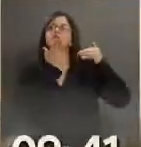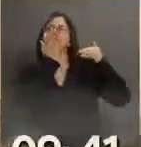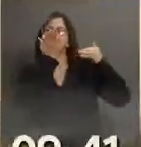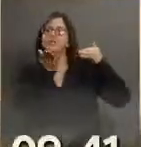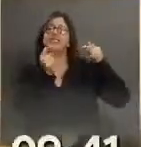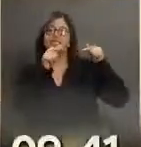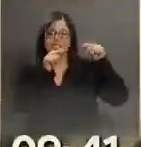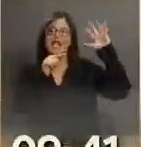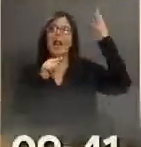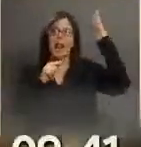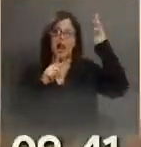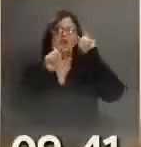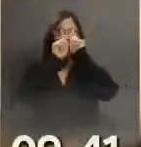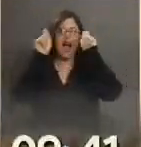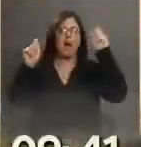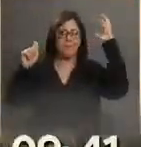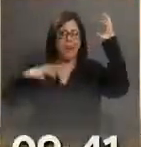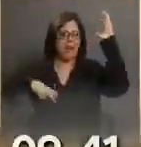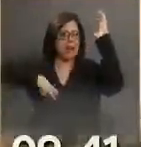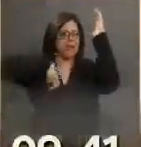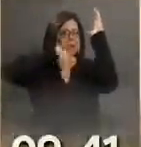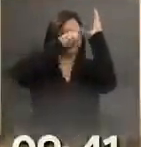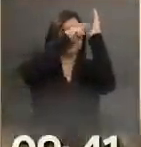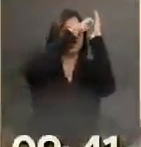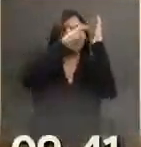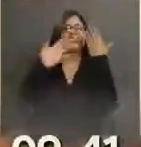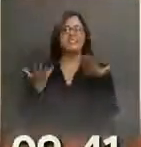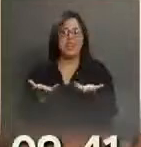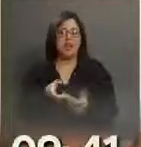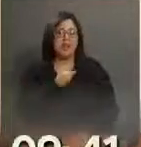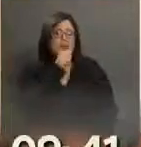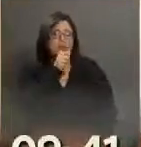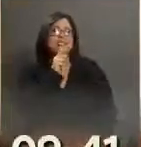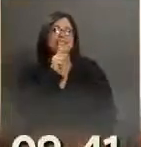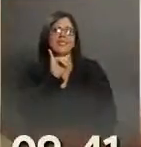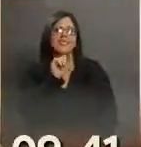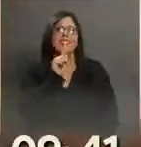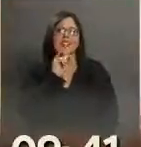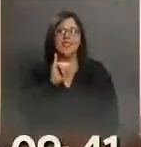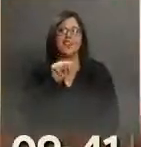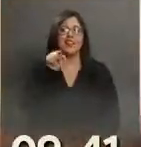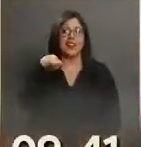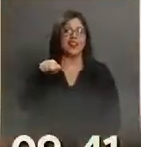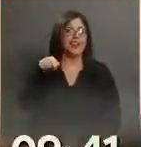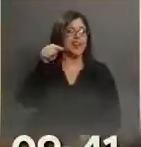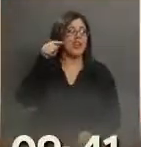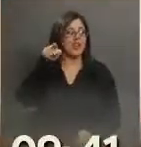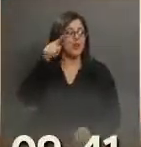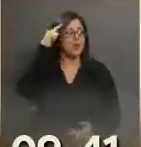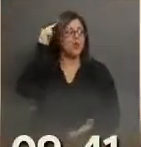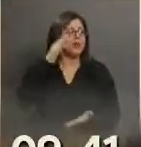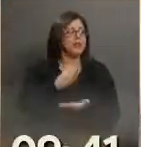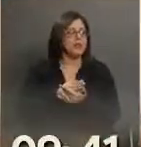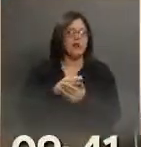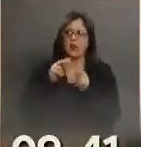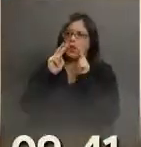Titi González, nuestra enviada especial a Punta Arenas para esta cobertura, en Tú Decides, mira, está empezando a subirse arriba al árbol.